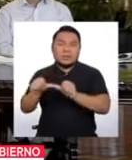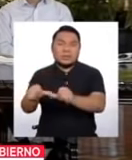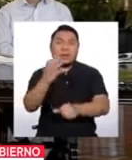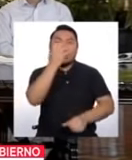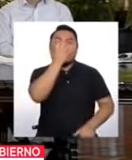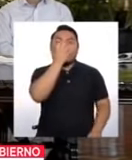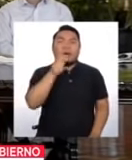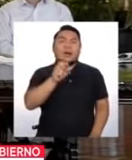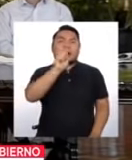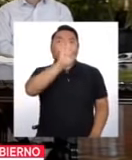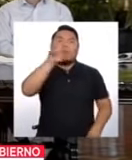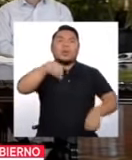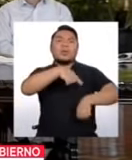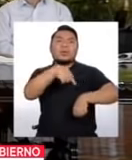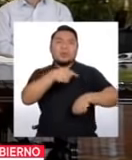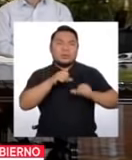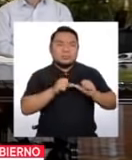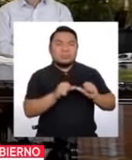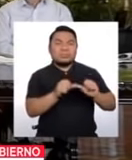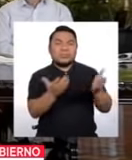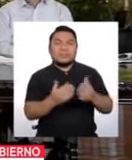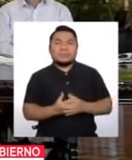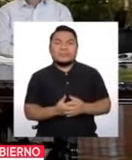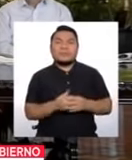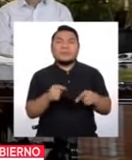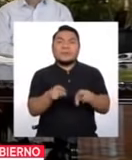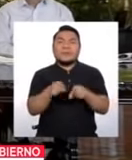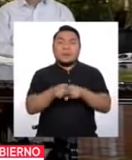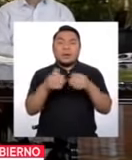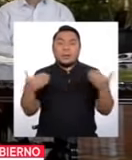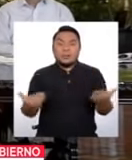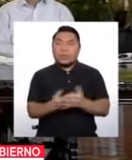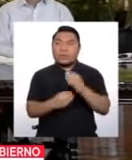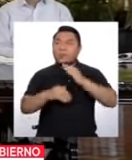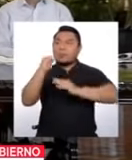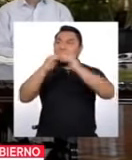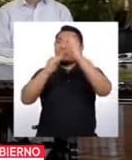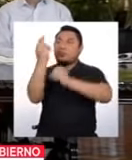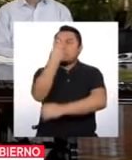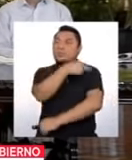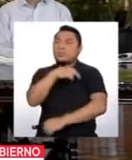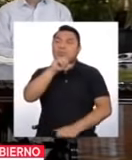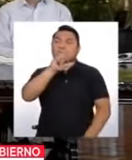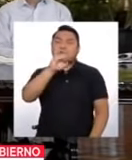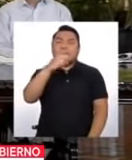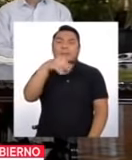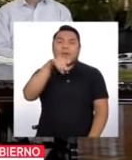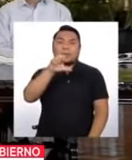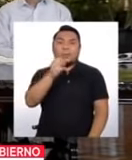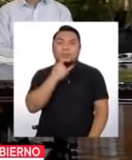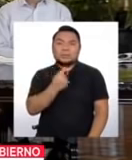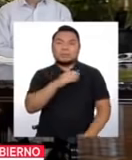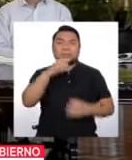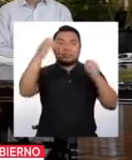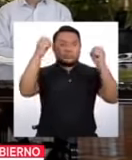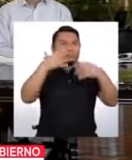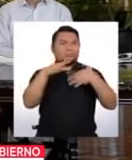funcionan 24 horas. Además, la nueva infraestructura del nuevo hospital de Yurimaguas, con lluvias